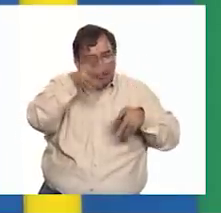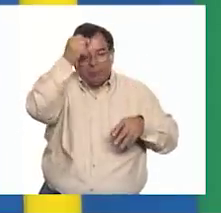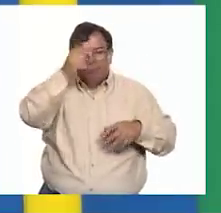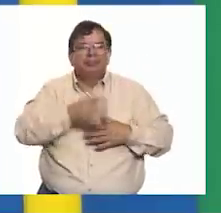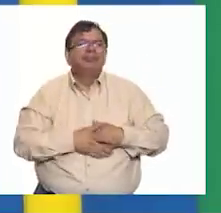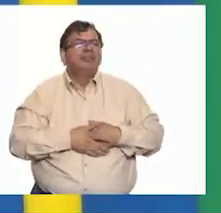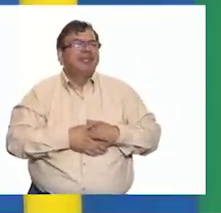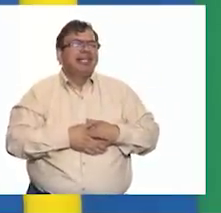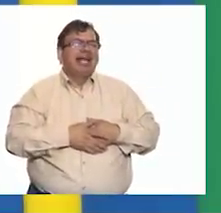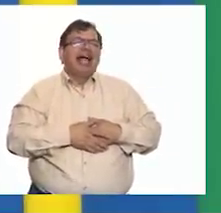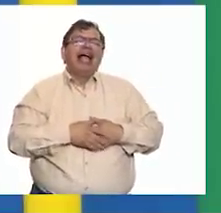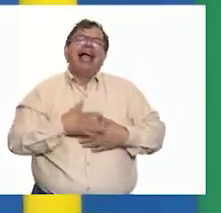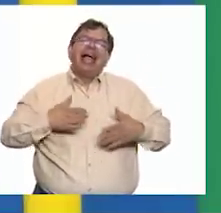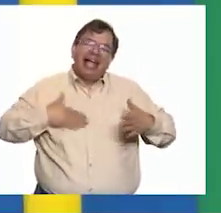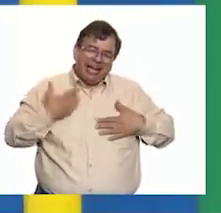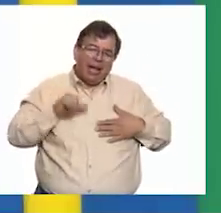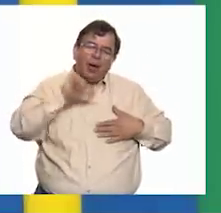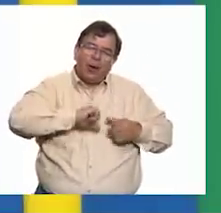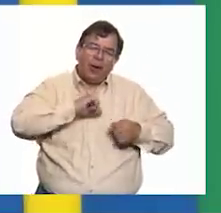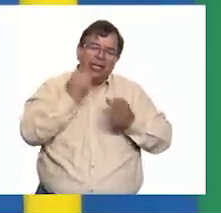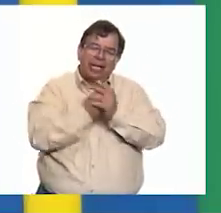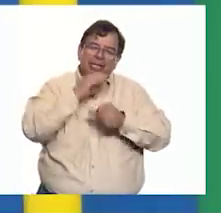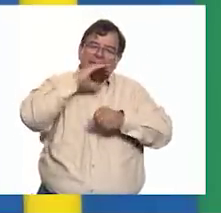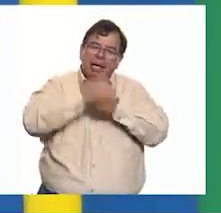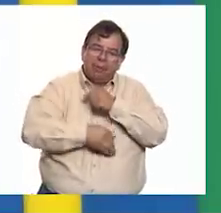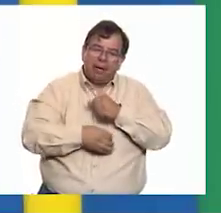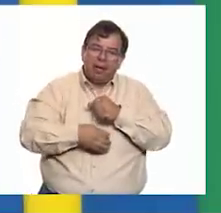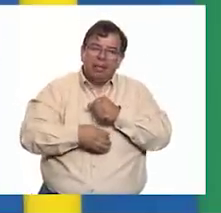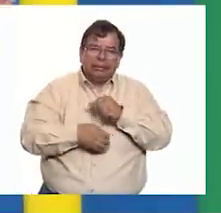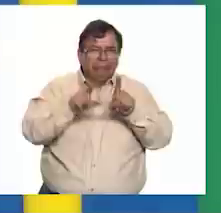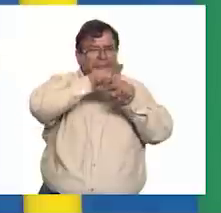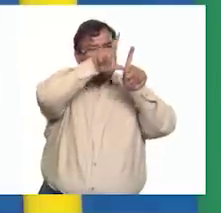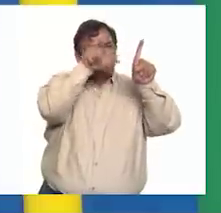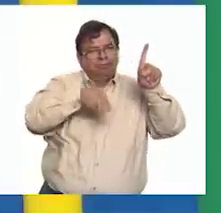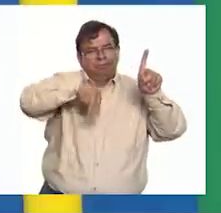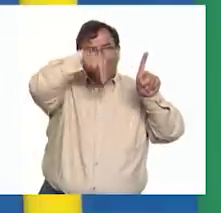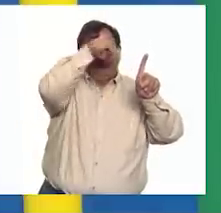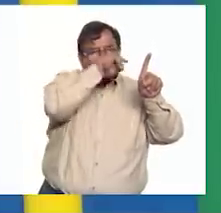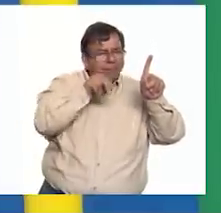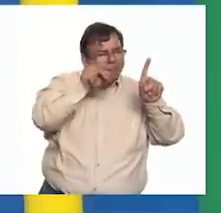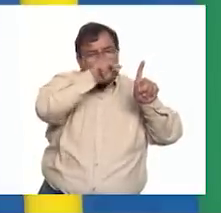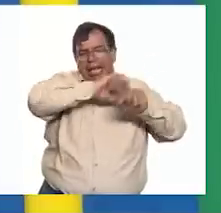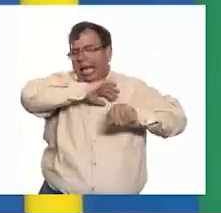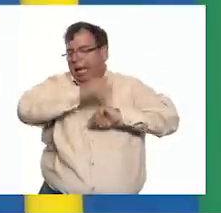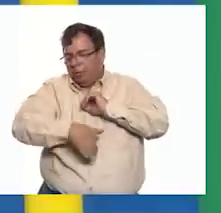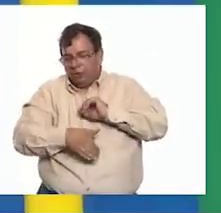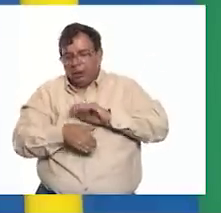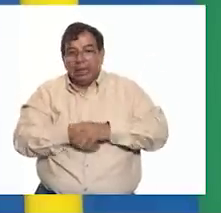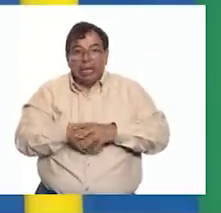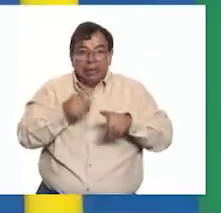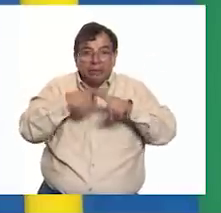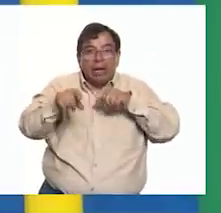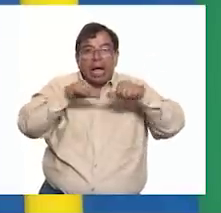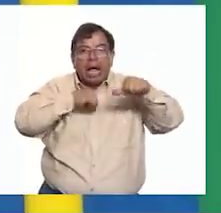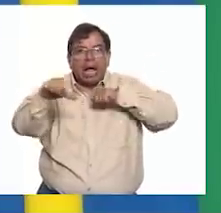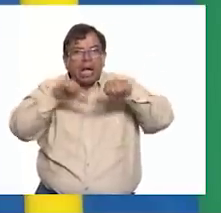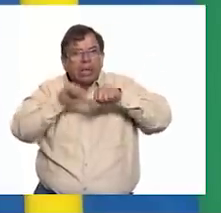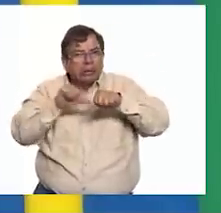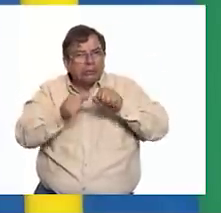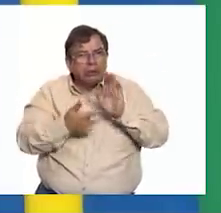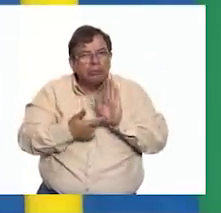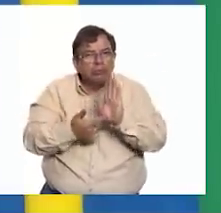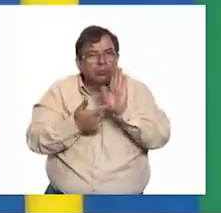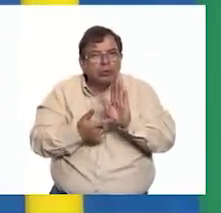hoy. Hemos terminado nuestra clase, nuestro recorrido por la región noroeste de México. Las actividades que